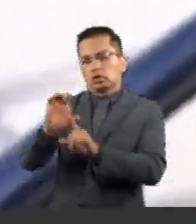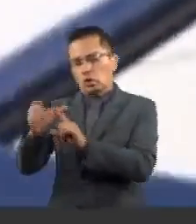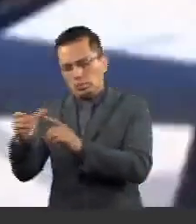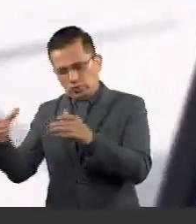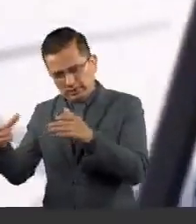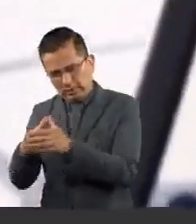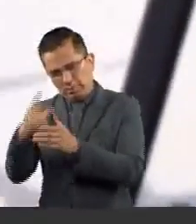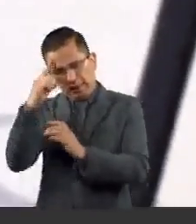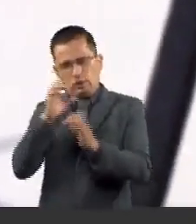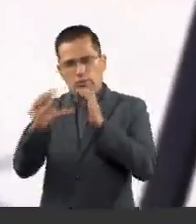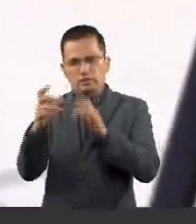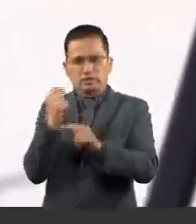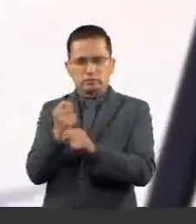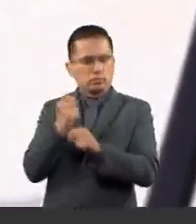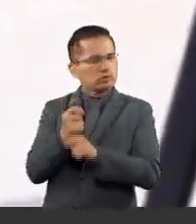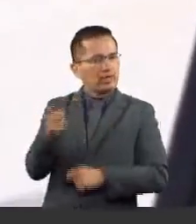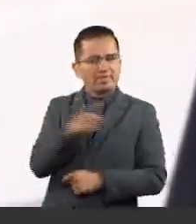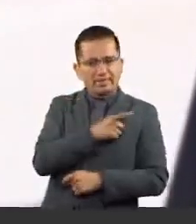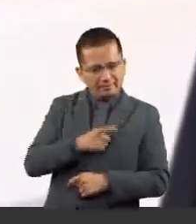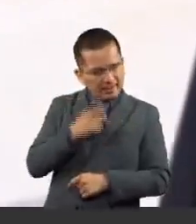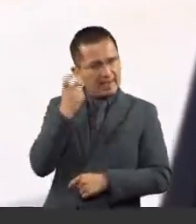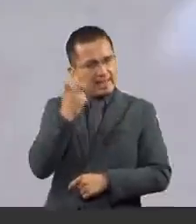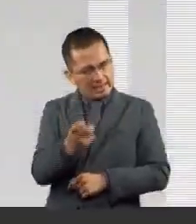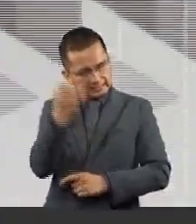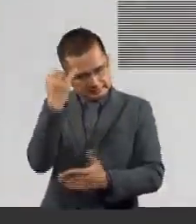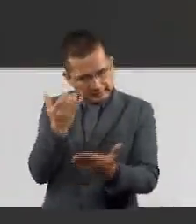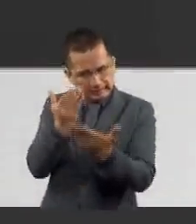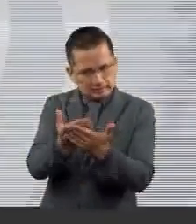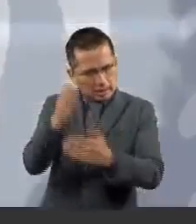que acelere la dictaminación de su iniciativa